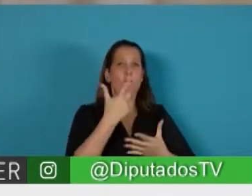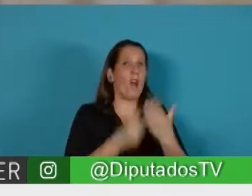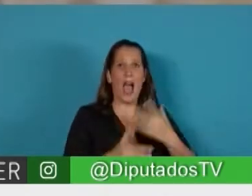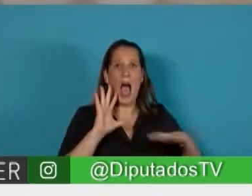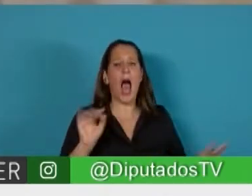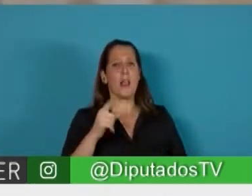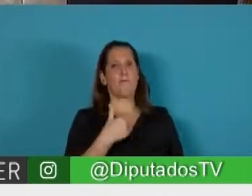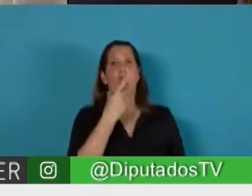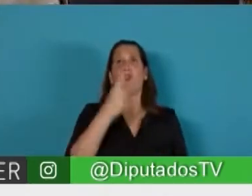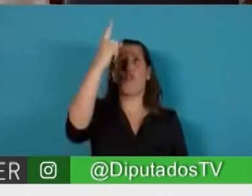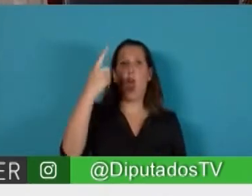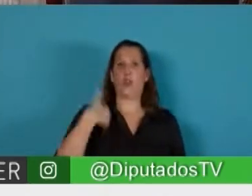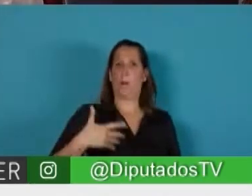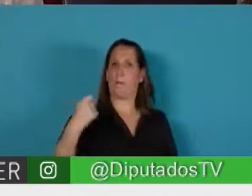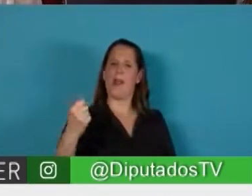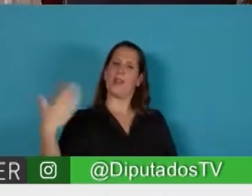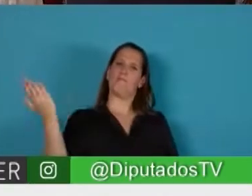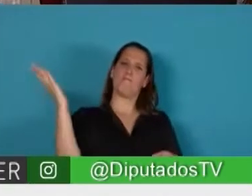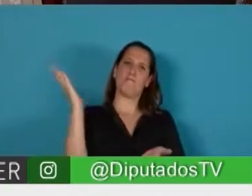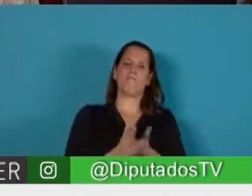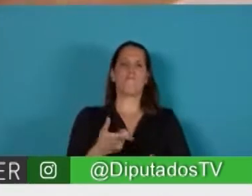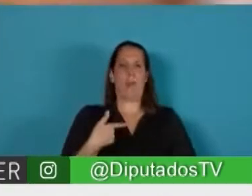patria me lo demandan.